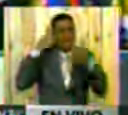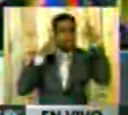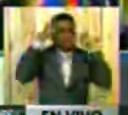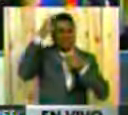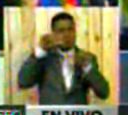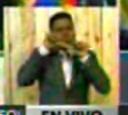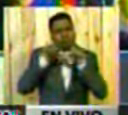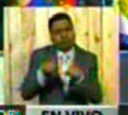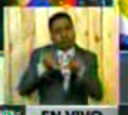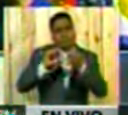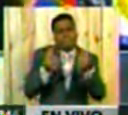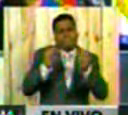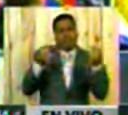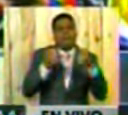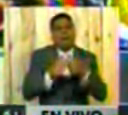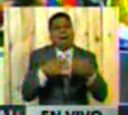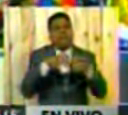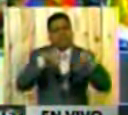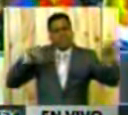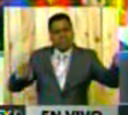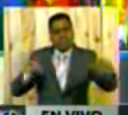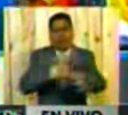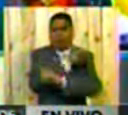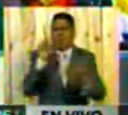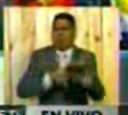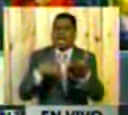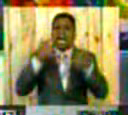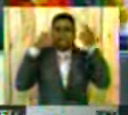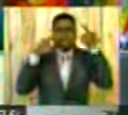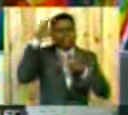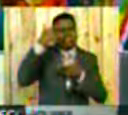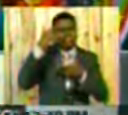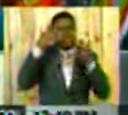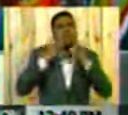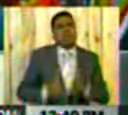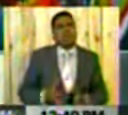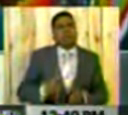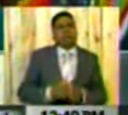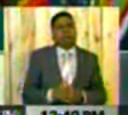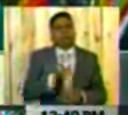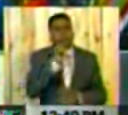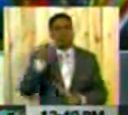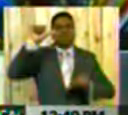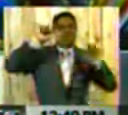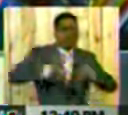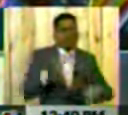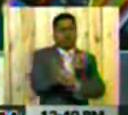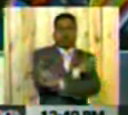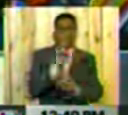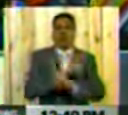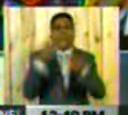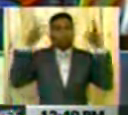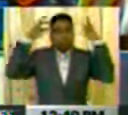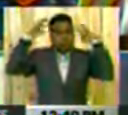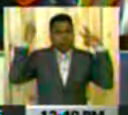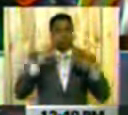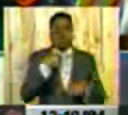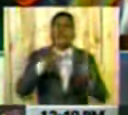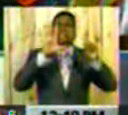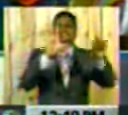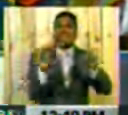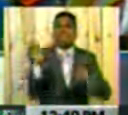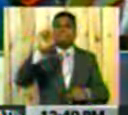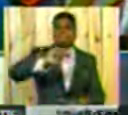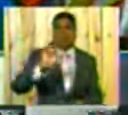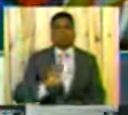que el chavismo se iba a dividir, que el chavismo iba a rajarse, que iba a quebrarse y que no iba a poder. Por eso Ramos Alú dice que nos dio 6 meses, porque